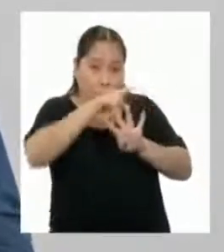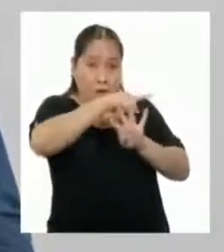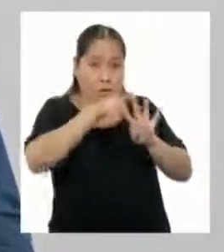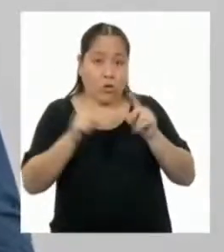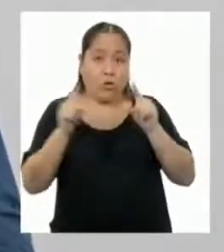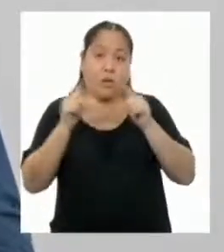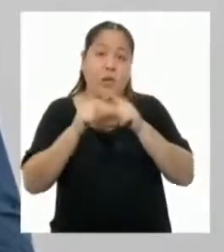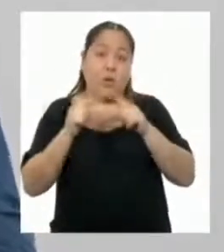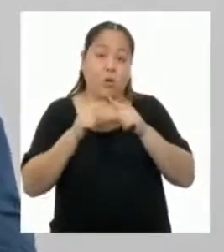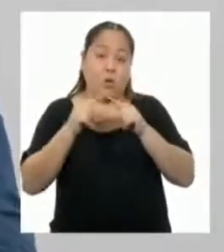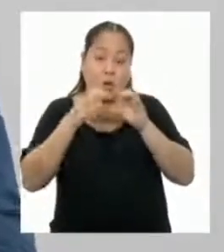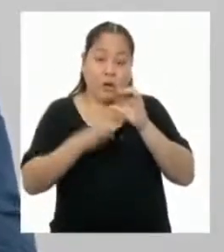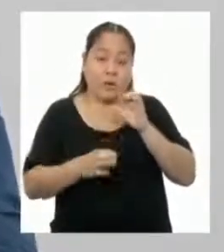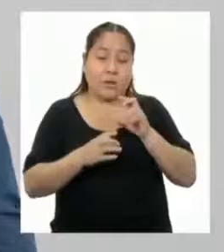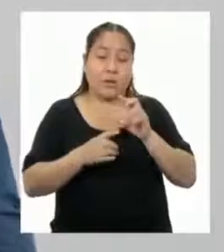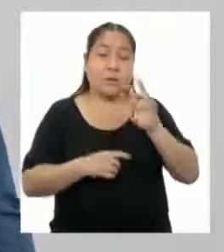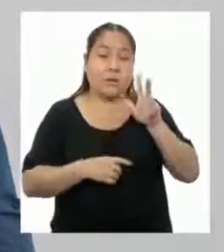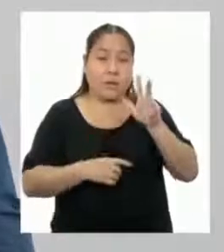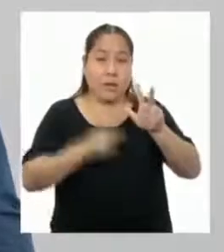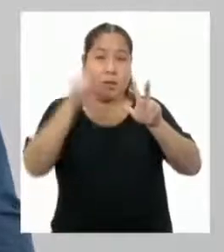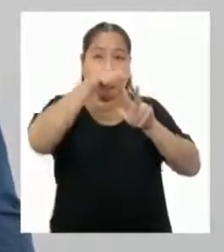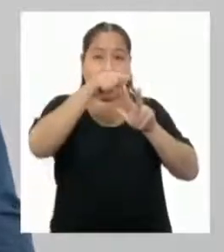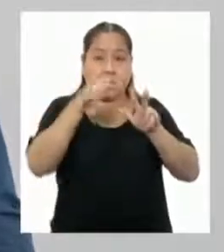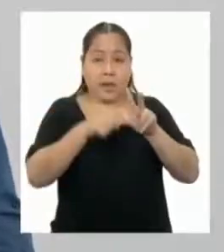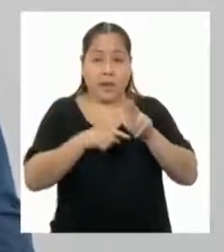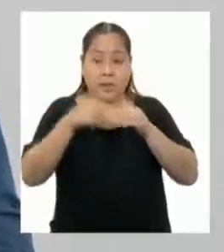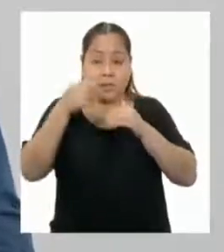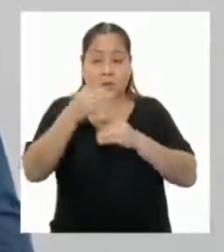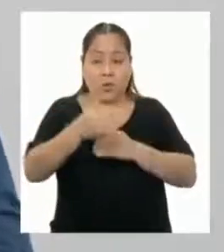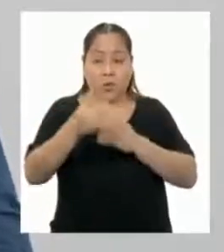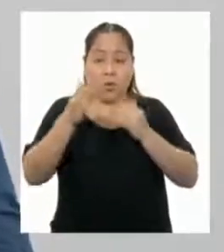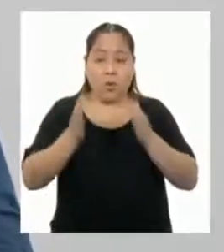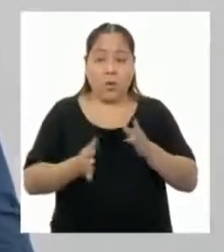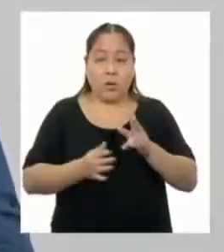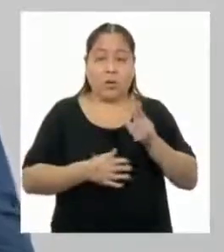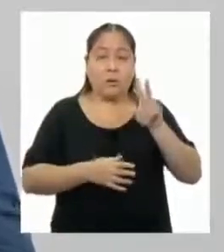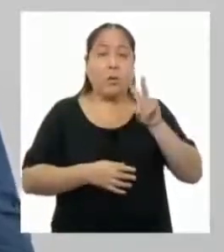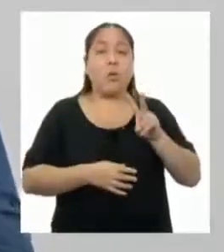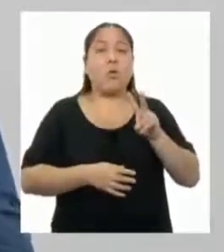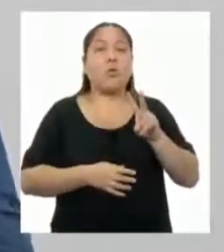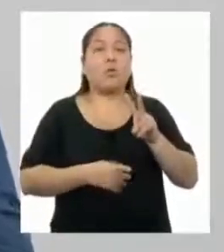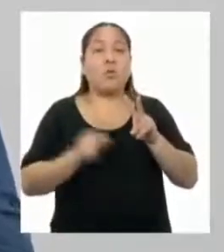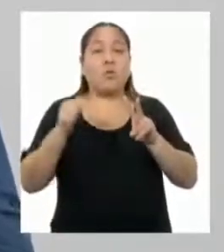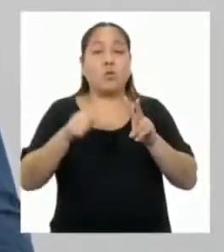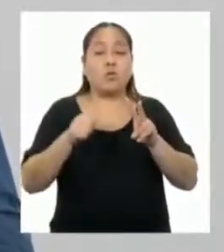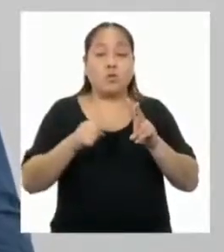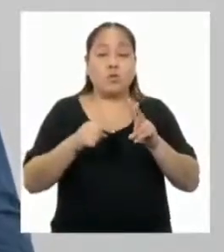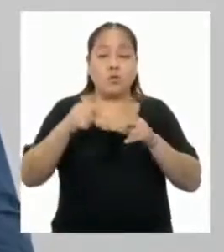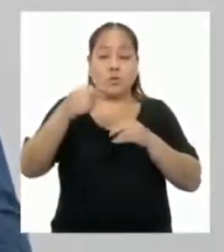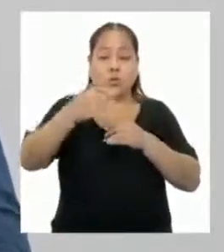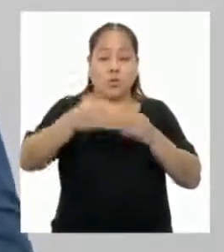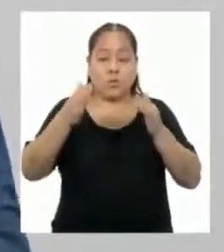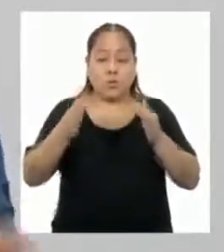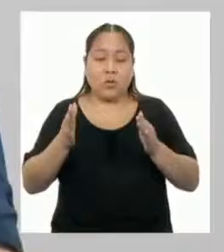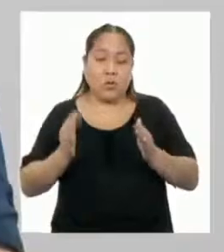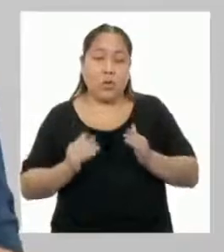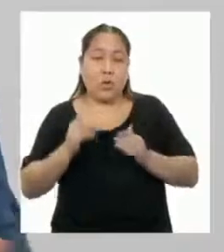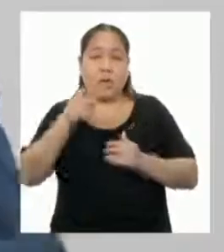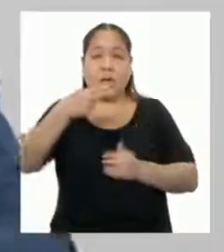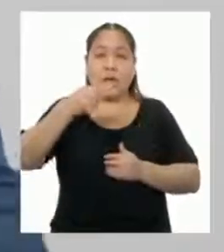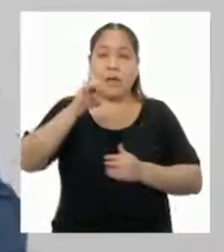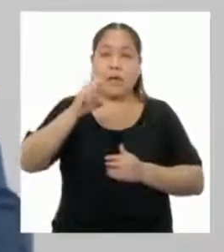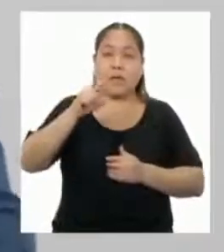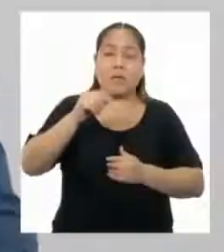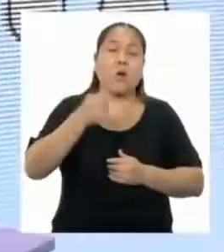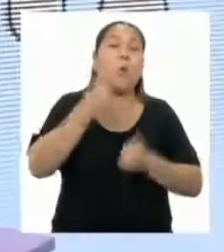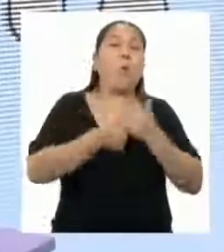prismas rectangulares, 3 prismas cuadrangulares o 2 prismas hexagonales. ¿Cuál de